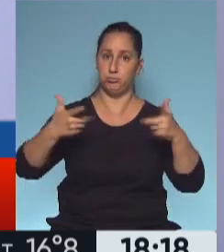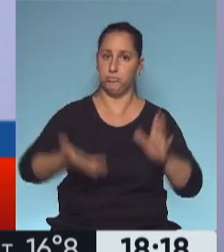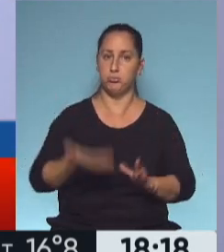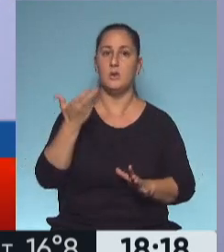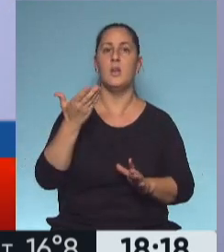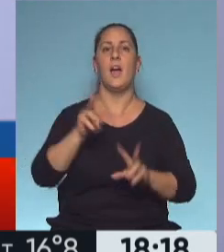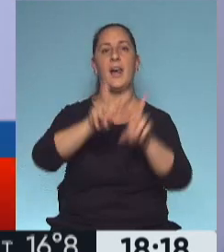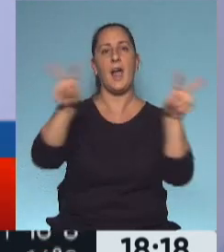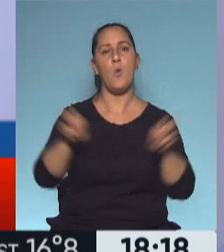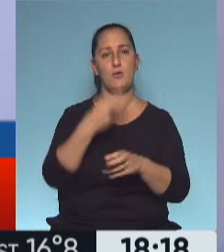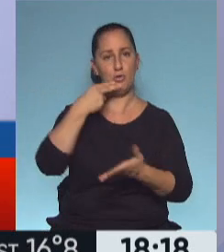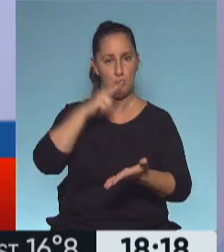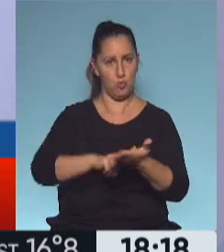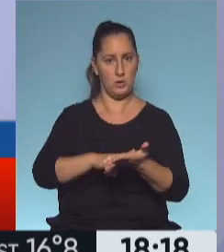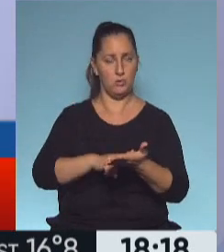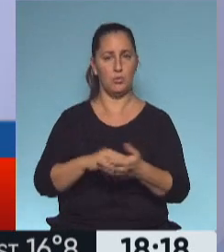de la recaudación impositiva,